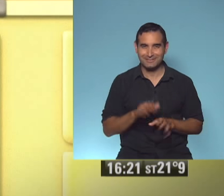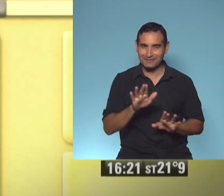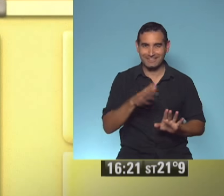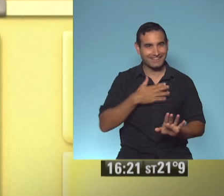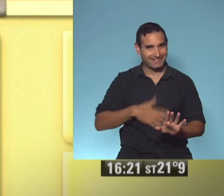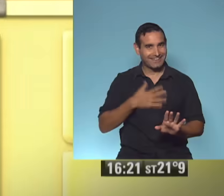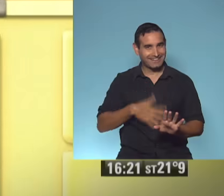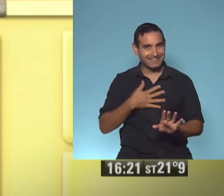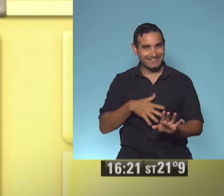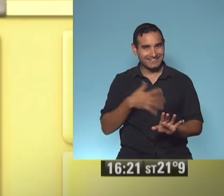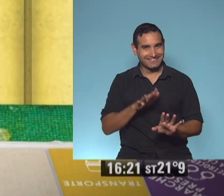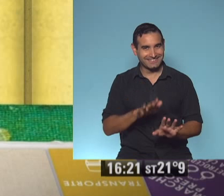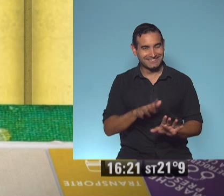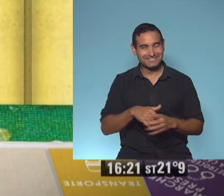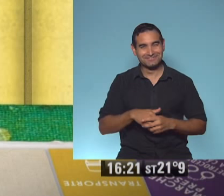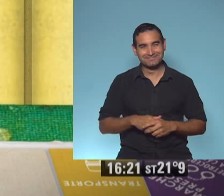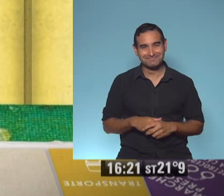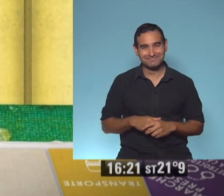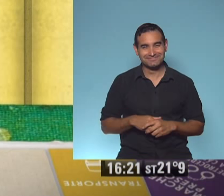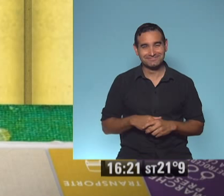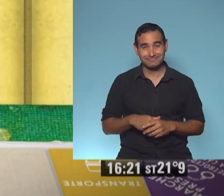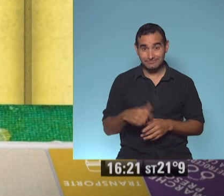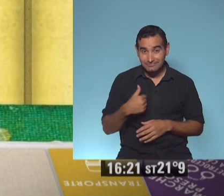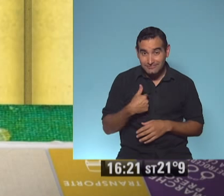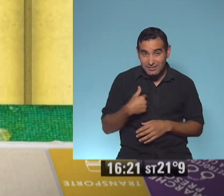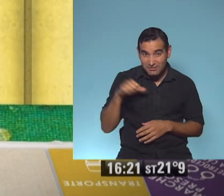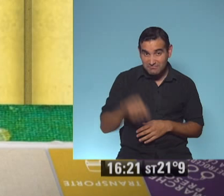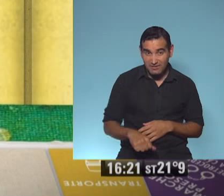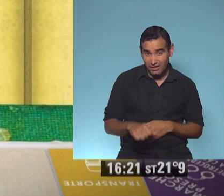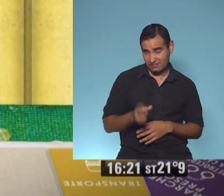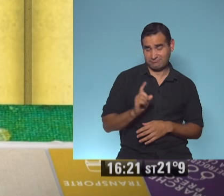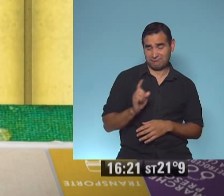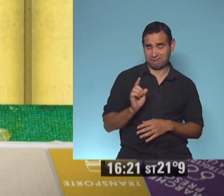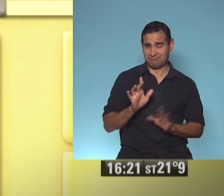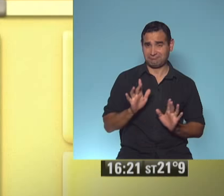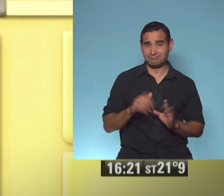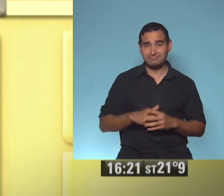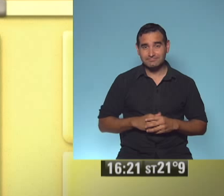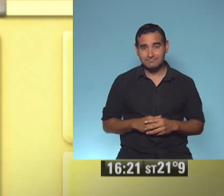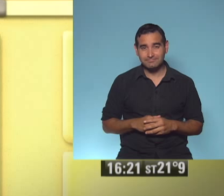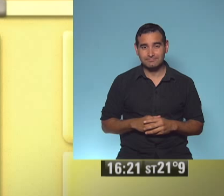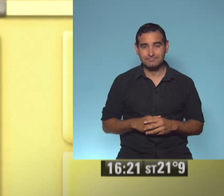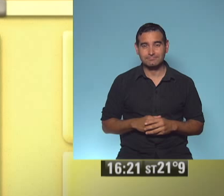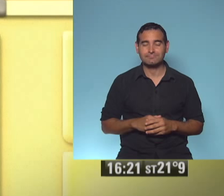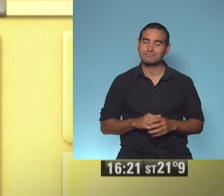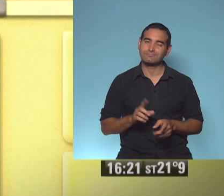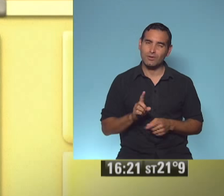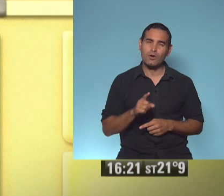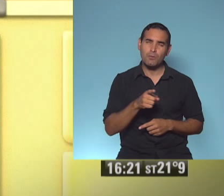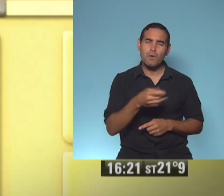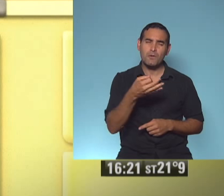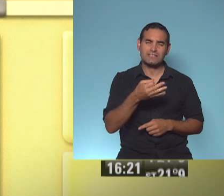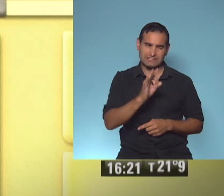Cálmate, no seas mal perdedor. ¿Yo? ¿Mal perdedor? No, en realidad sos